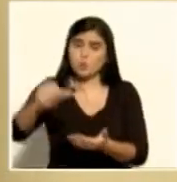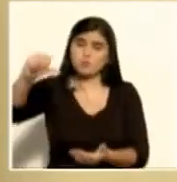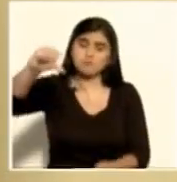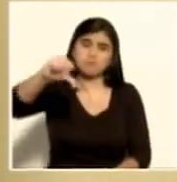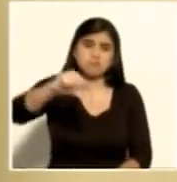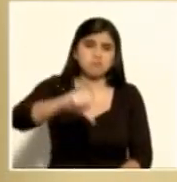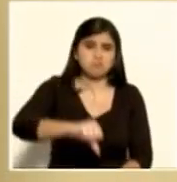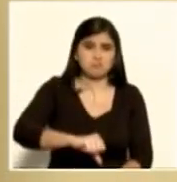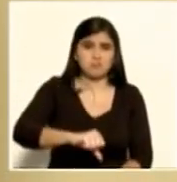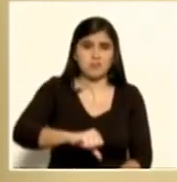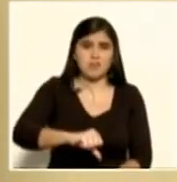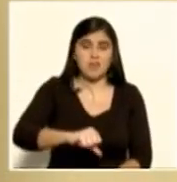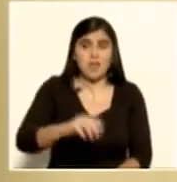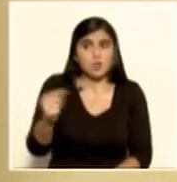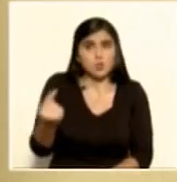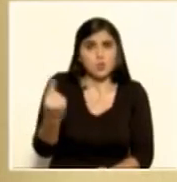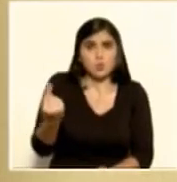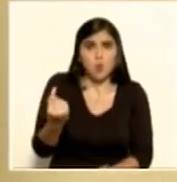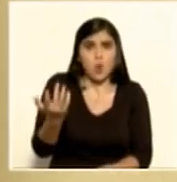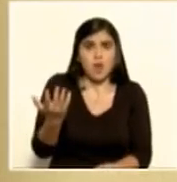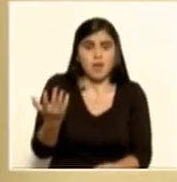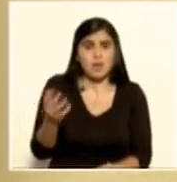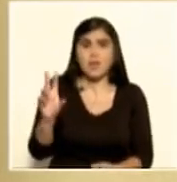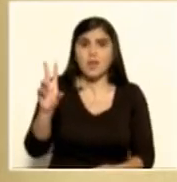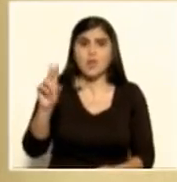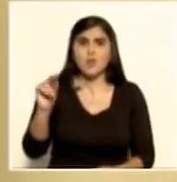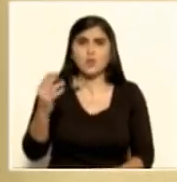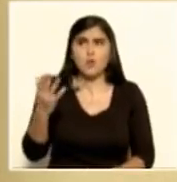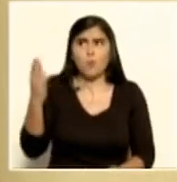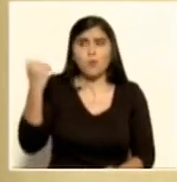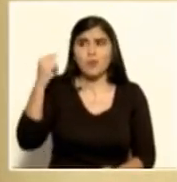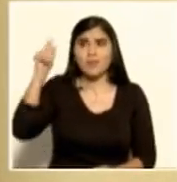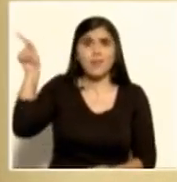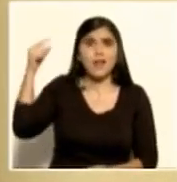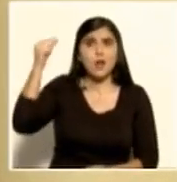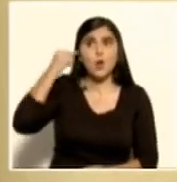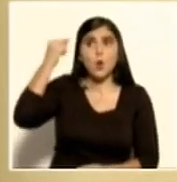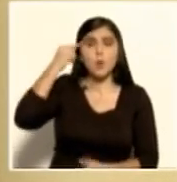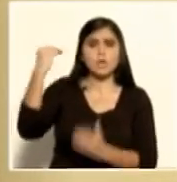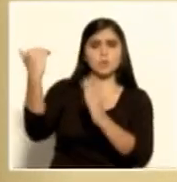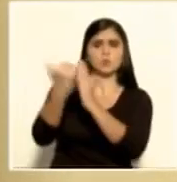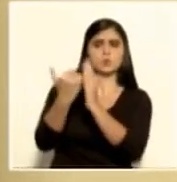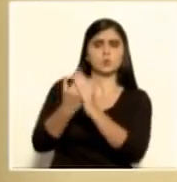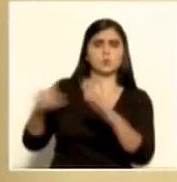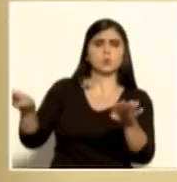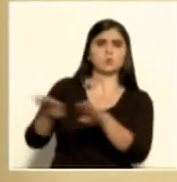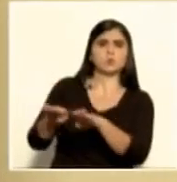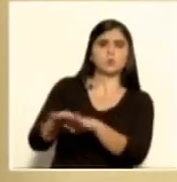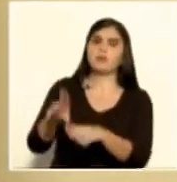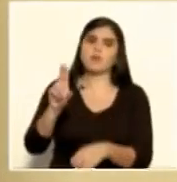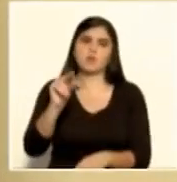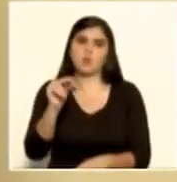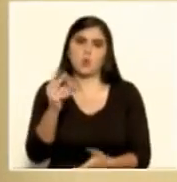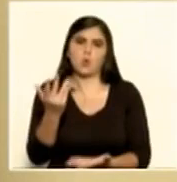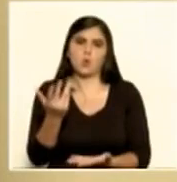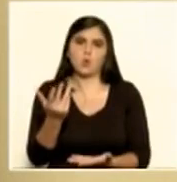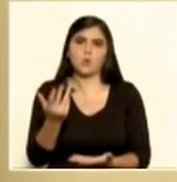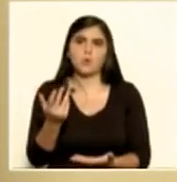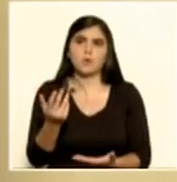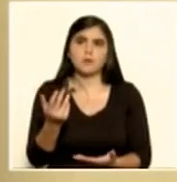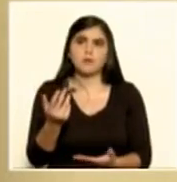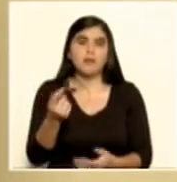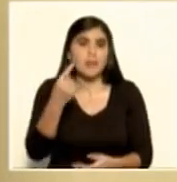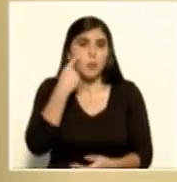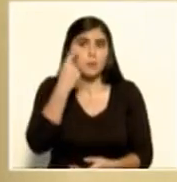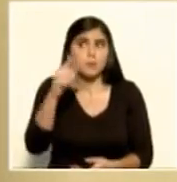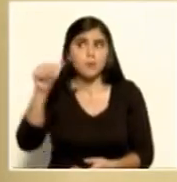abajo por sí sola, ni siquiera es porque el gobierno tome medidas para tratar de proteger a la población. Lo que hemos visto en